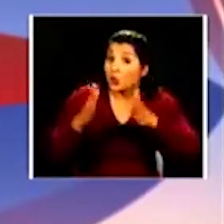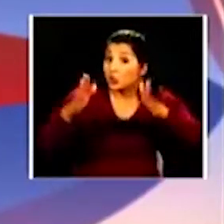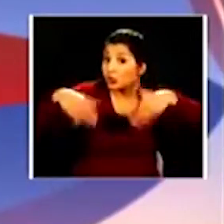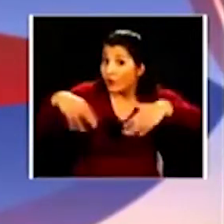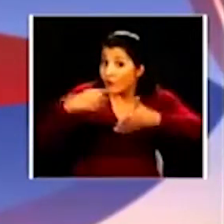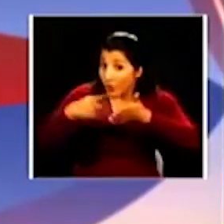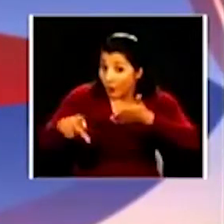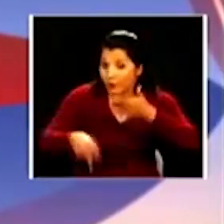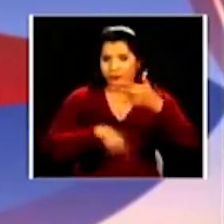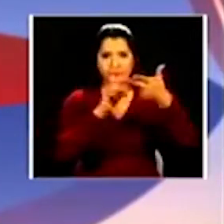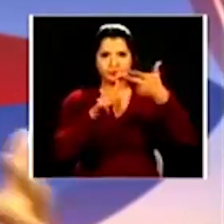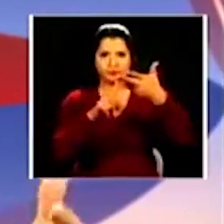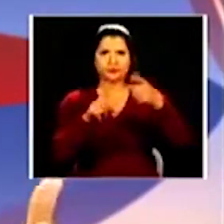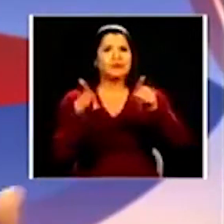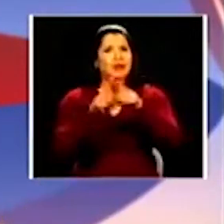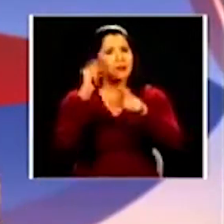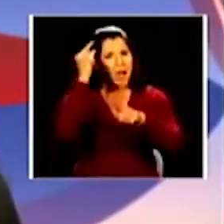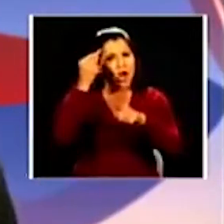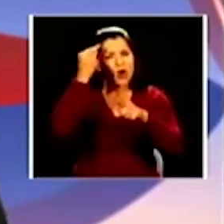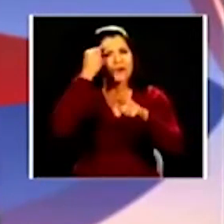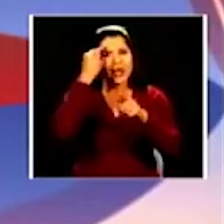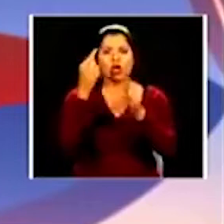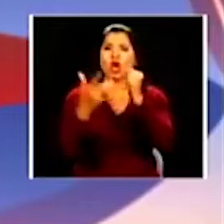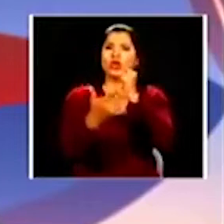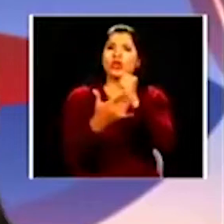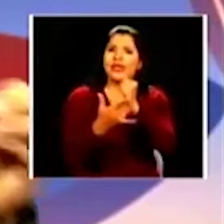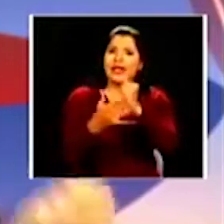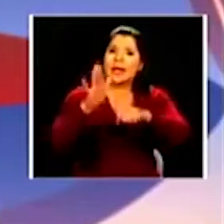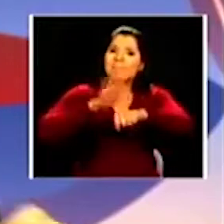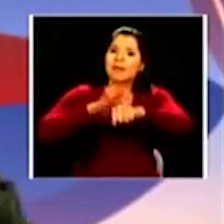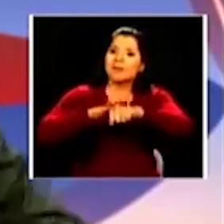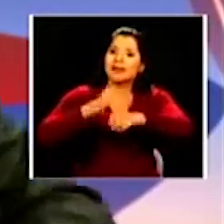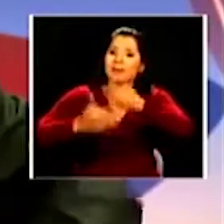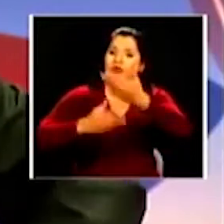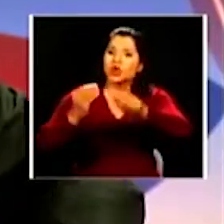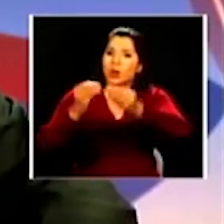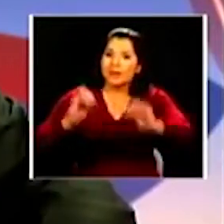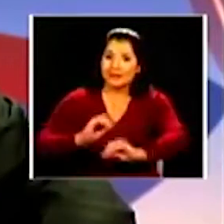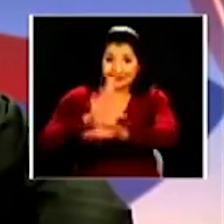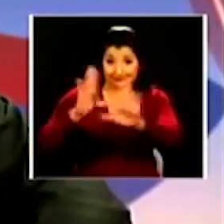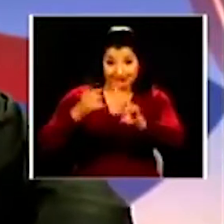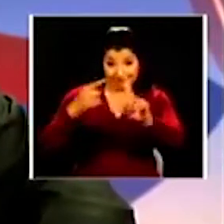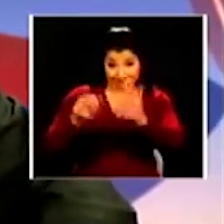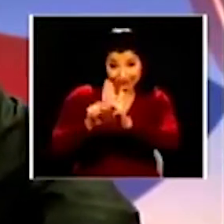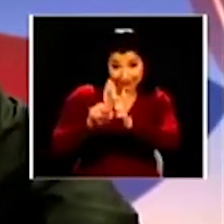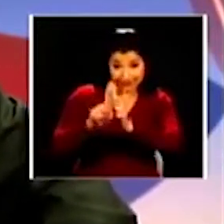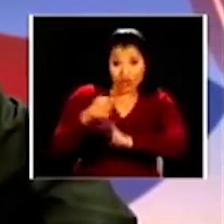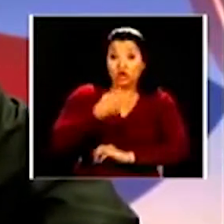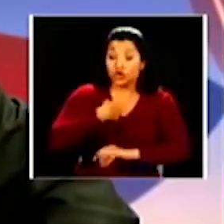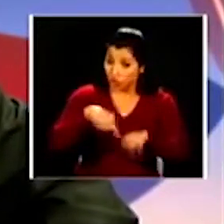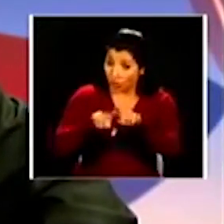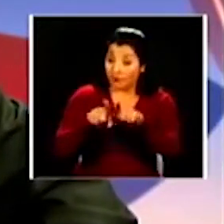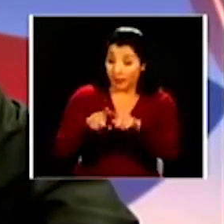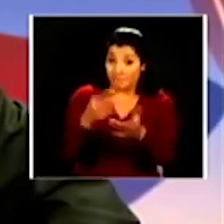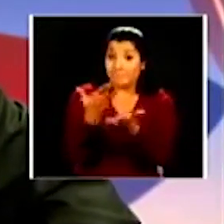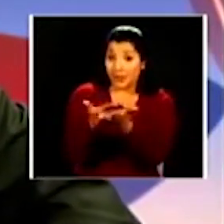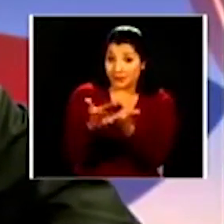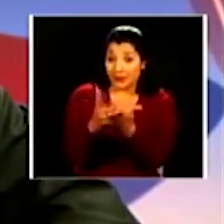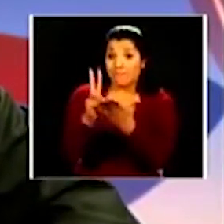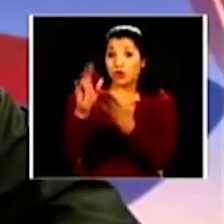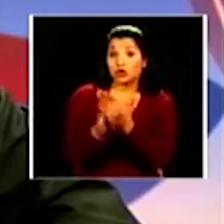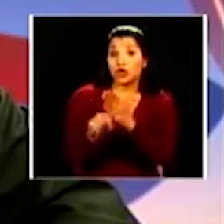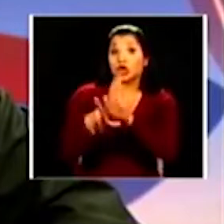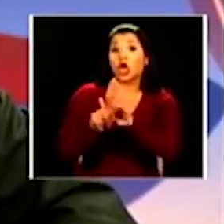supuesto, gobierno digital. Un gobierno digital dará transparencia desde la misma Asamblea Legislativa. Yo también presenté un proyecto de ley para que